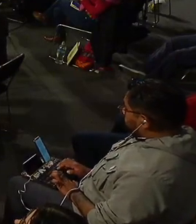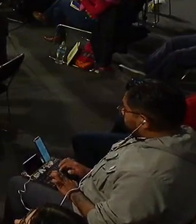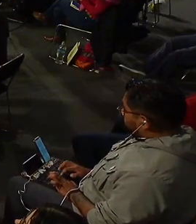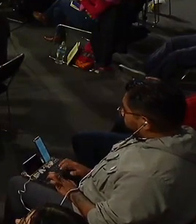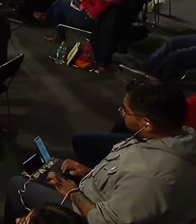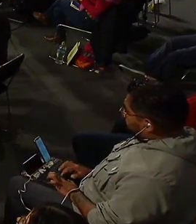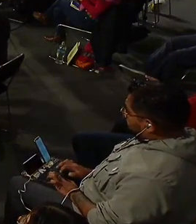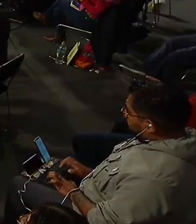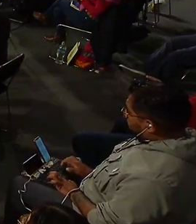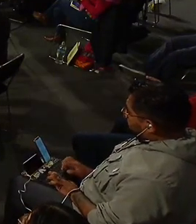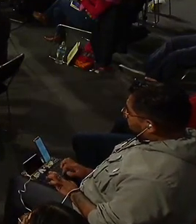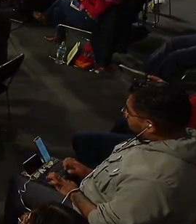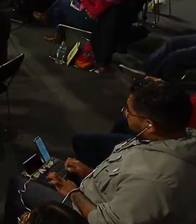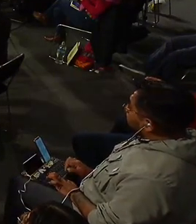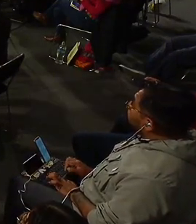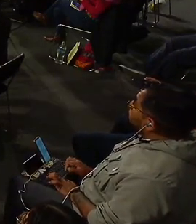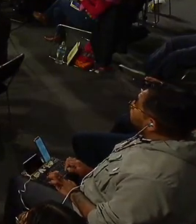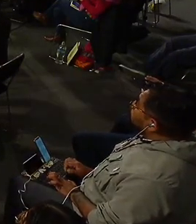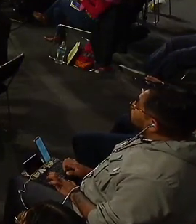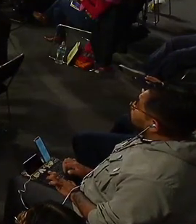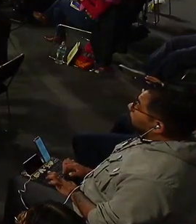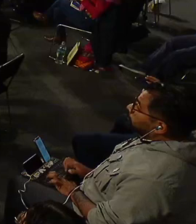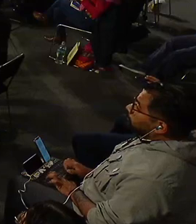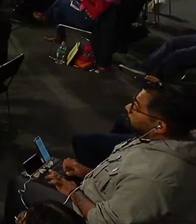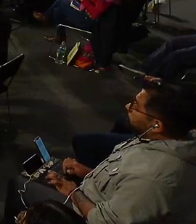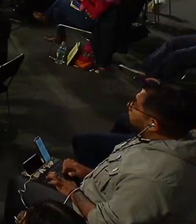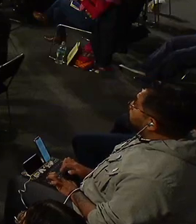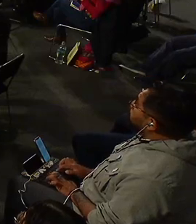Gobierno de México. Gracias.